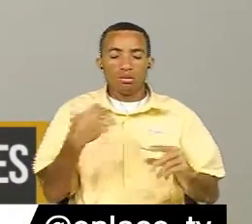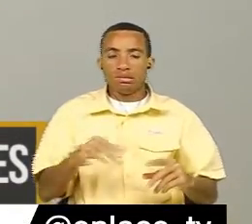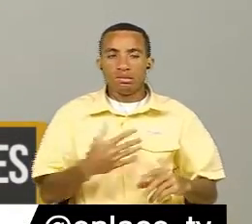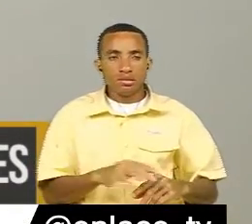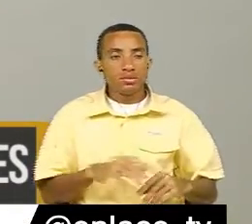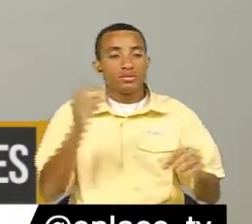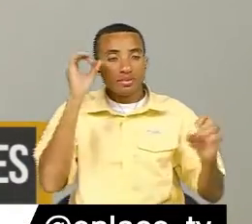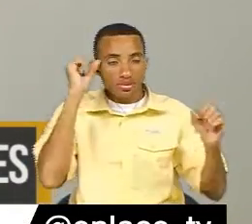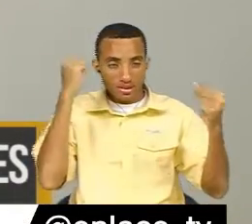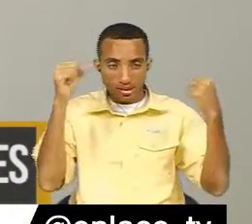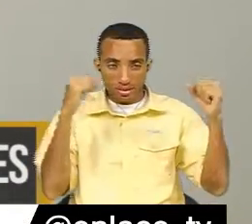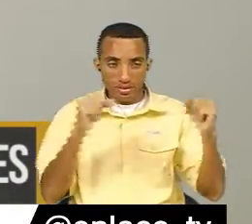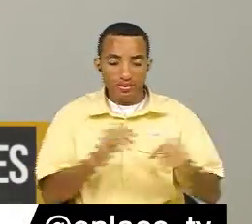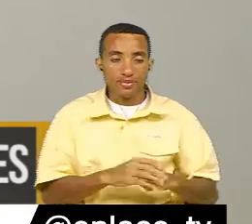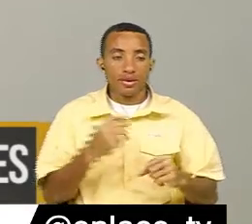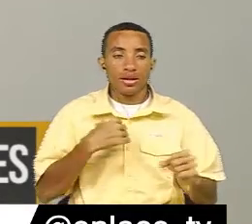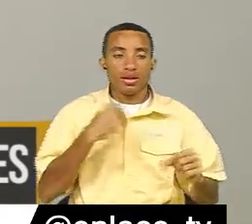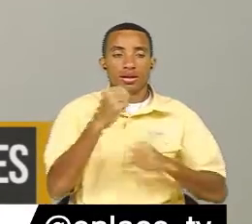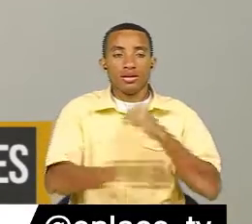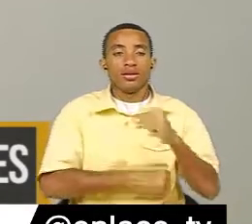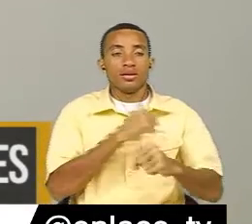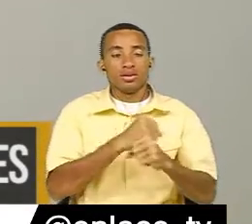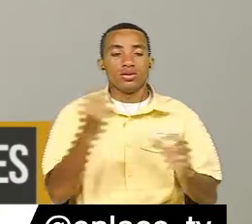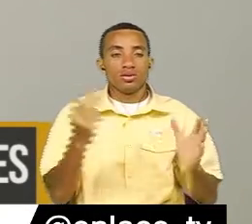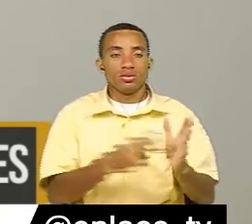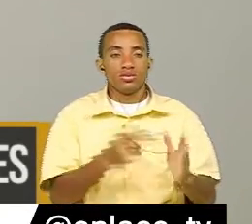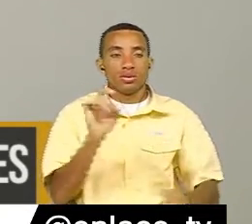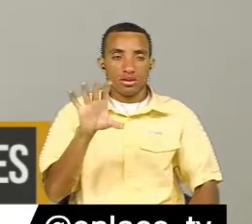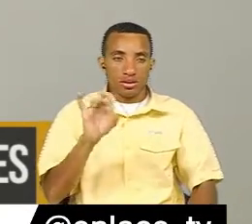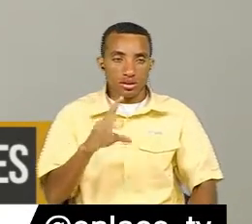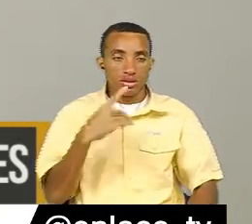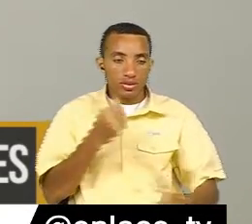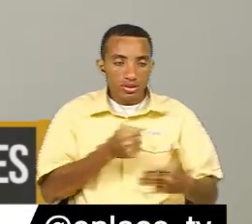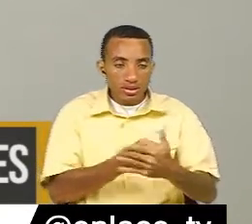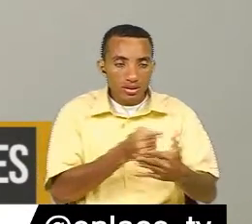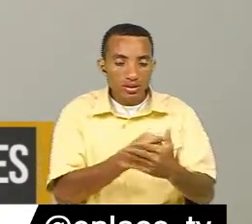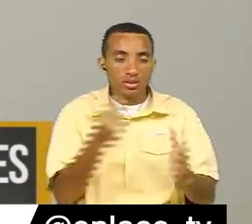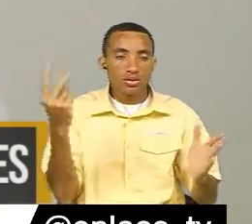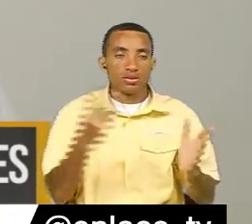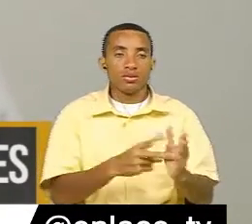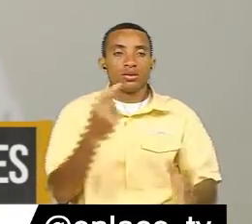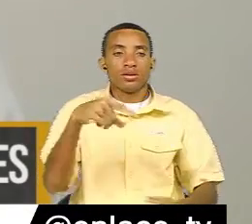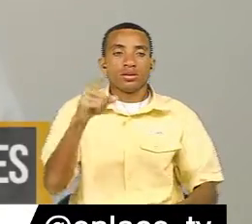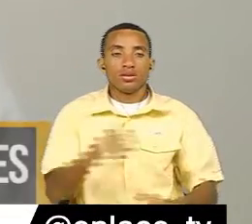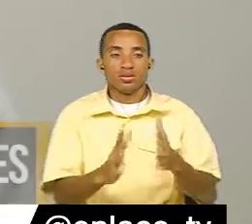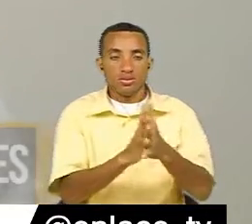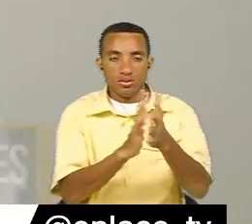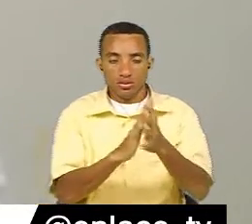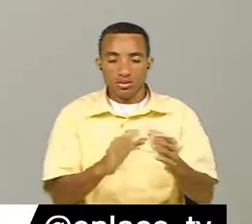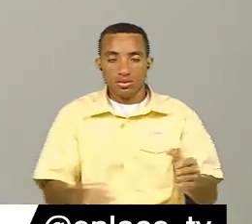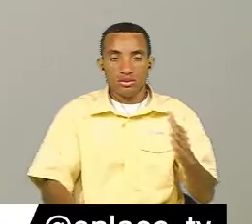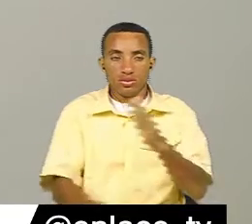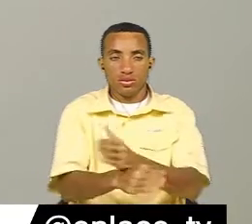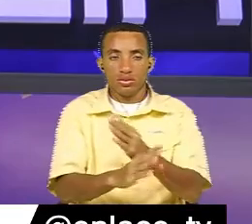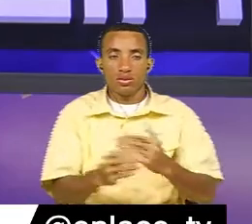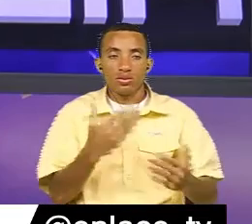gestión de este año 2015, lo auditado, pero su gestión de 2016. Continúen ustedes con más información en estudio. Muy buenas